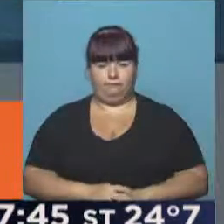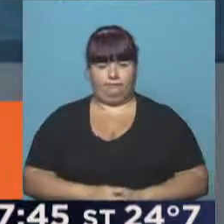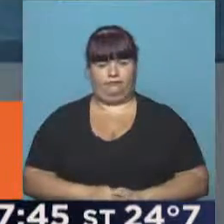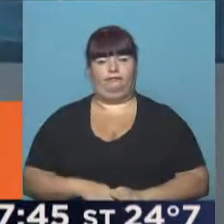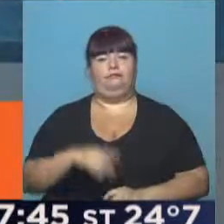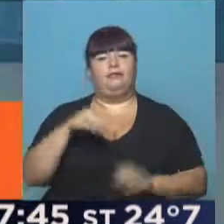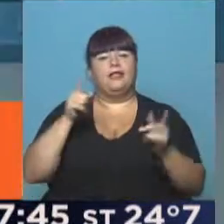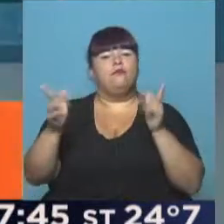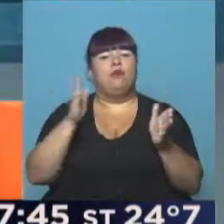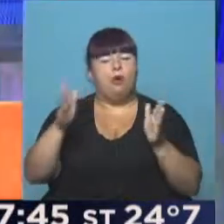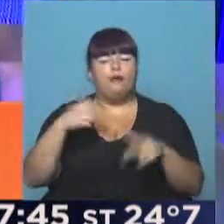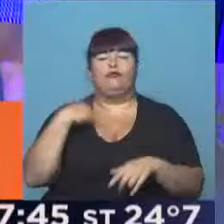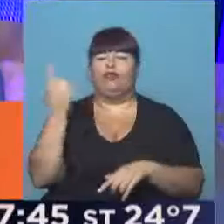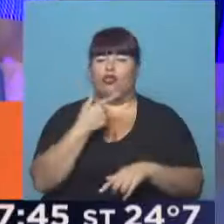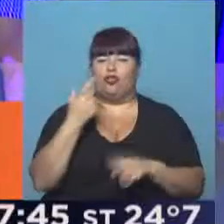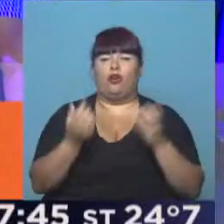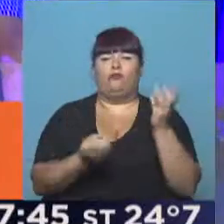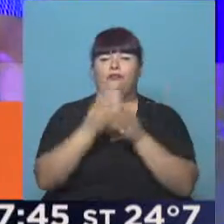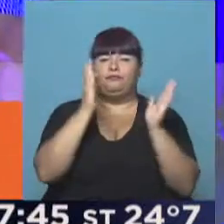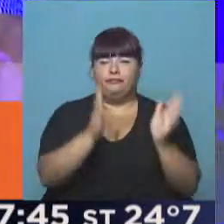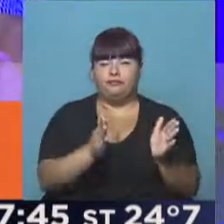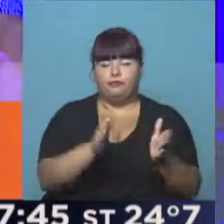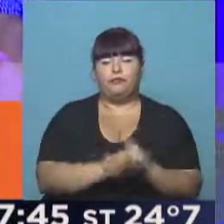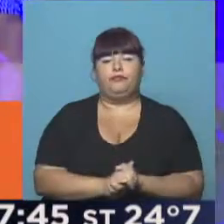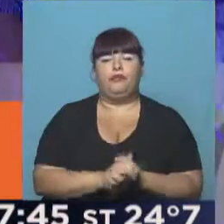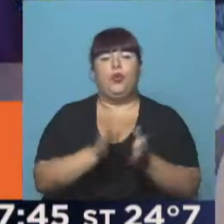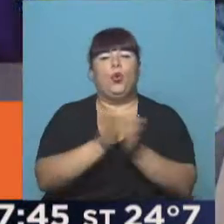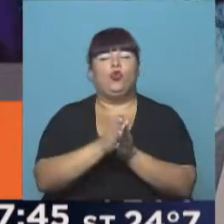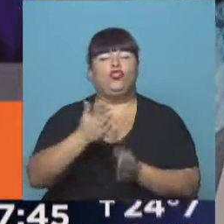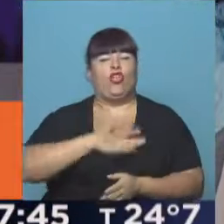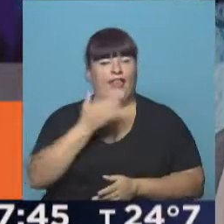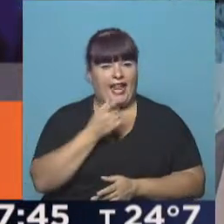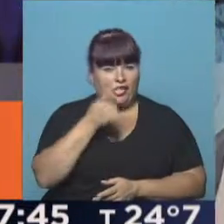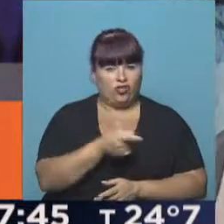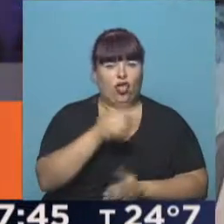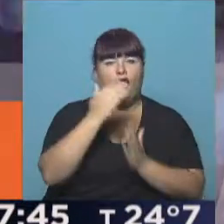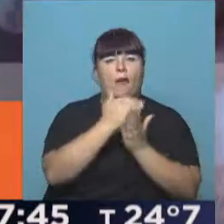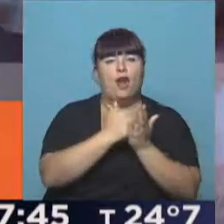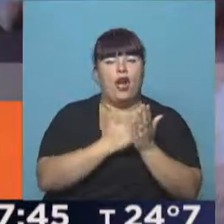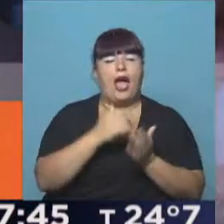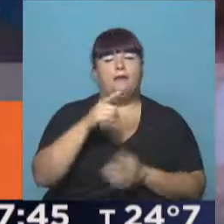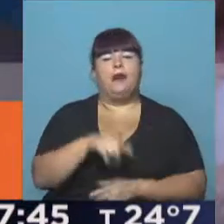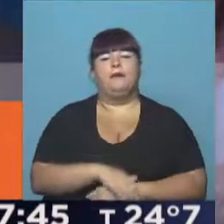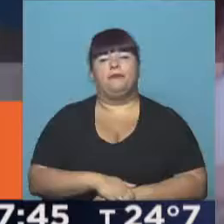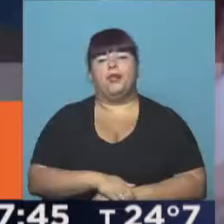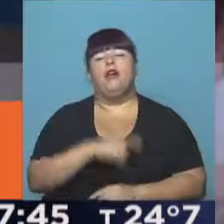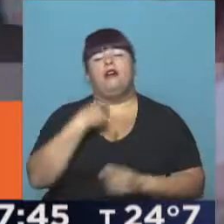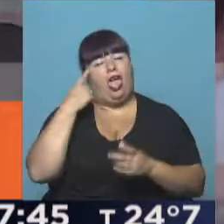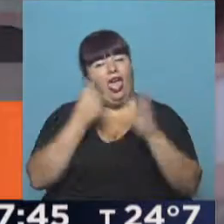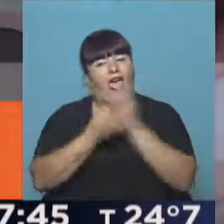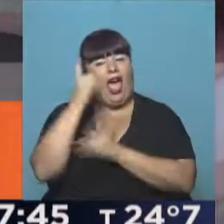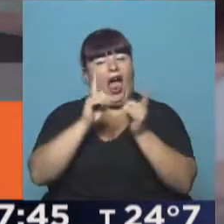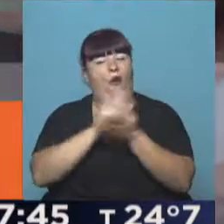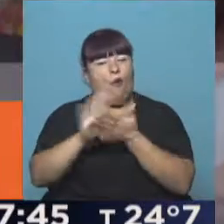con ciclos. Hemos hecho ciclos junto con el director de programación, Adrián Yáez. Hemos inventado algunos